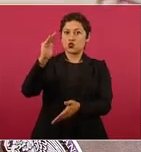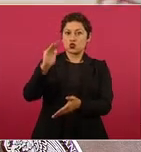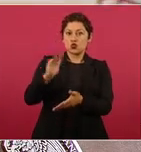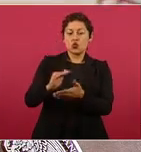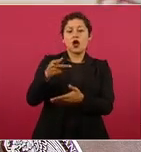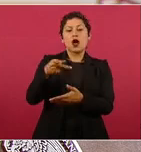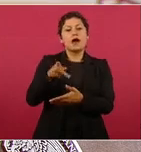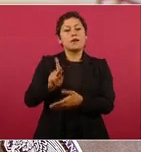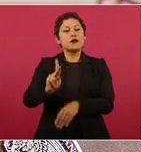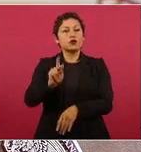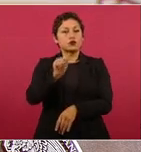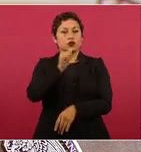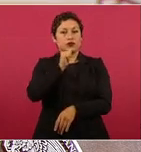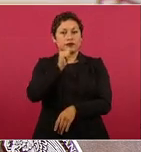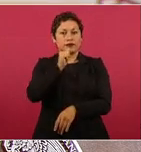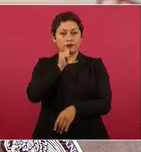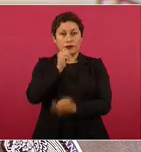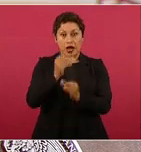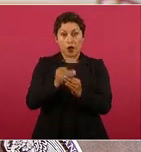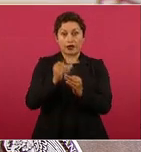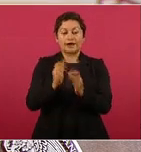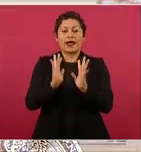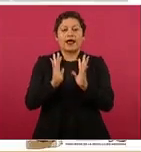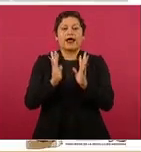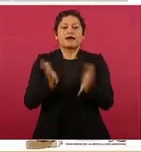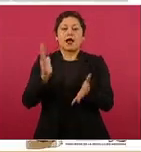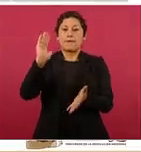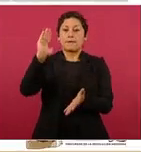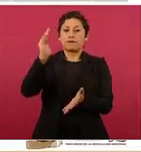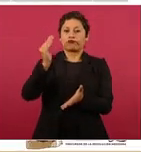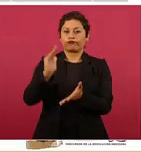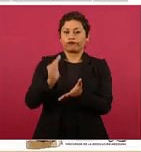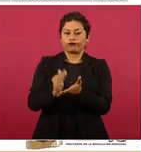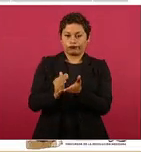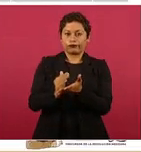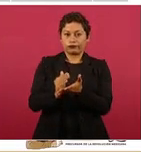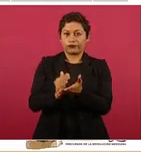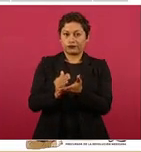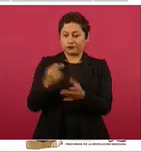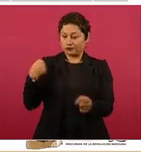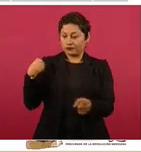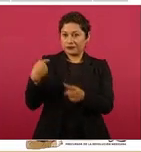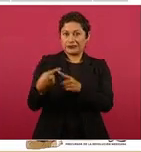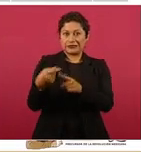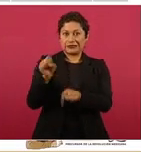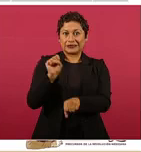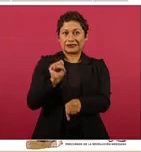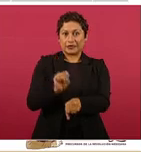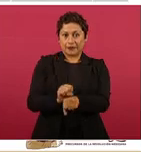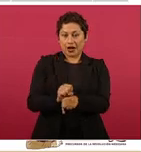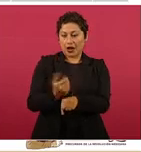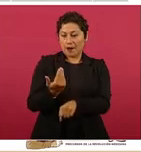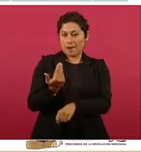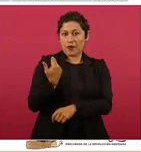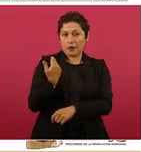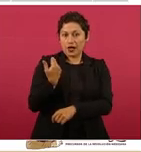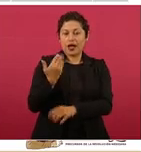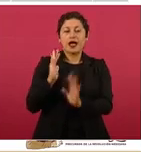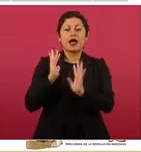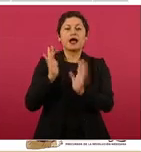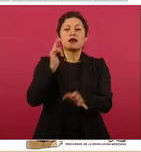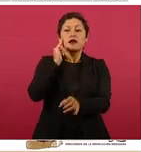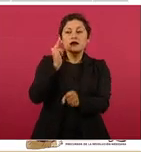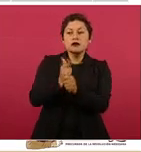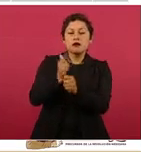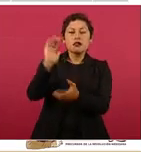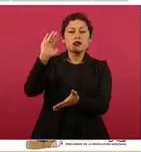casos. Ya empezó el descenso de los casos. Ya tenemos menos casos en la semana que es más reciente comparado con las